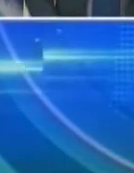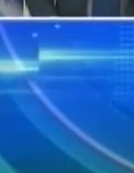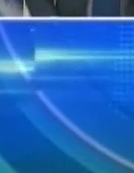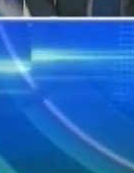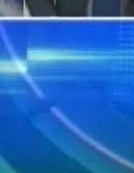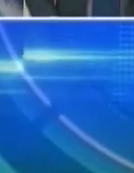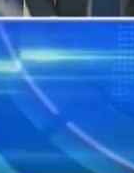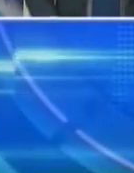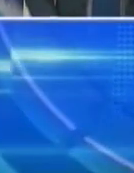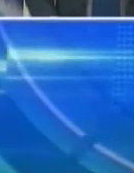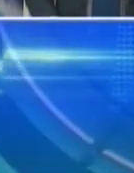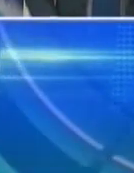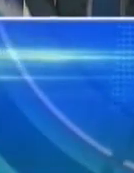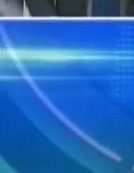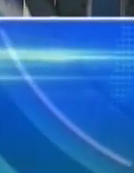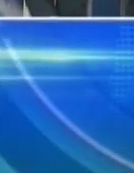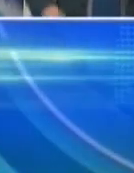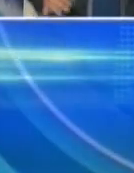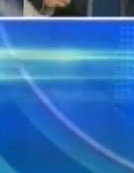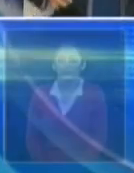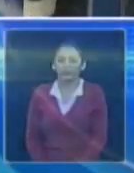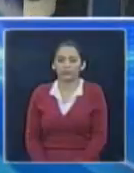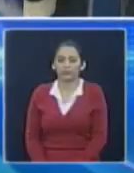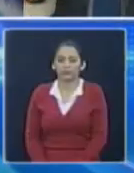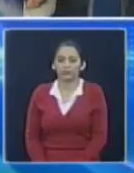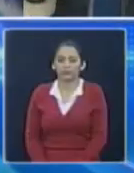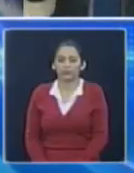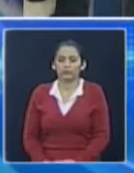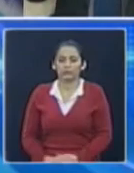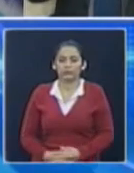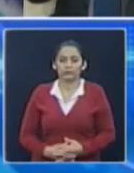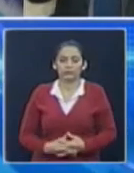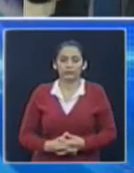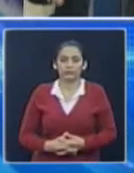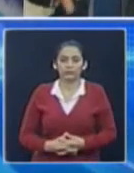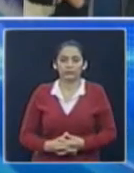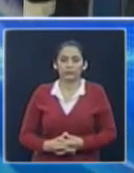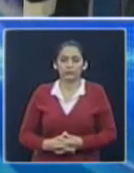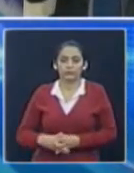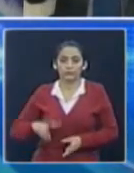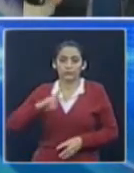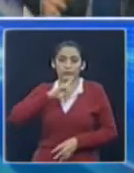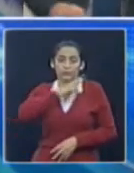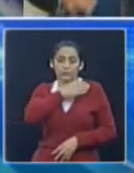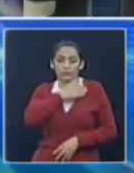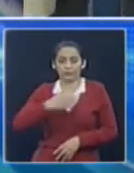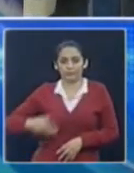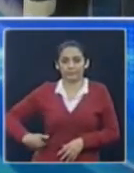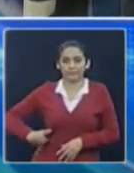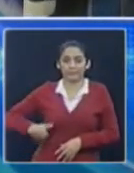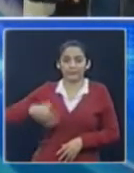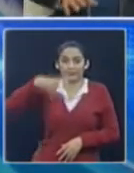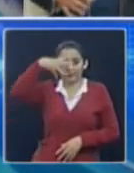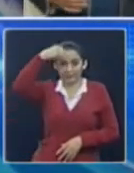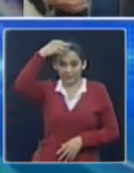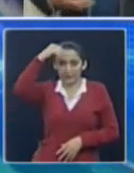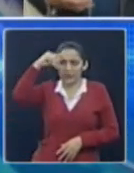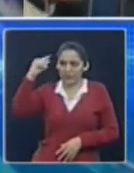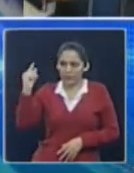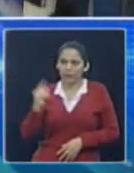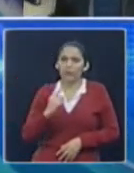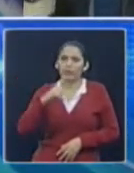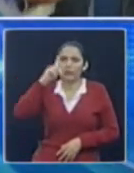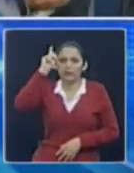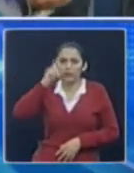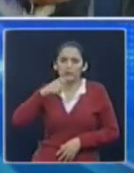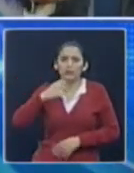Fiscalía General del Estado para ver la posibilidad de vincular al vicepresidente de la República a un juicio penal. En este comunicado usted argumenta que